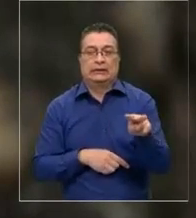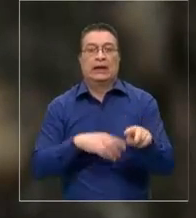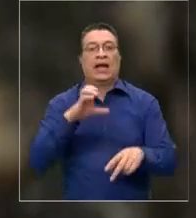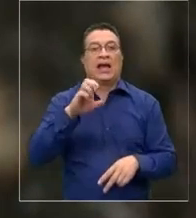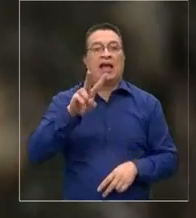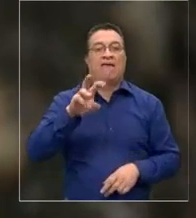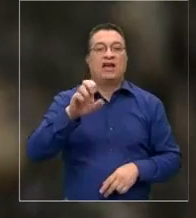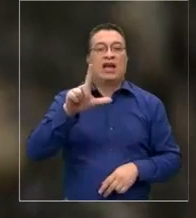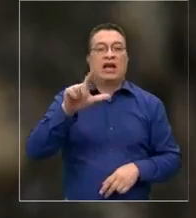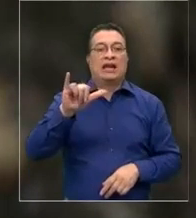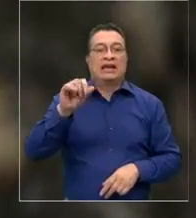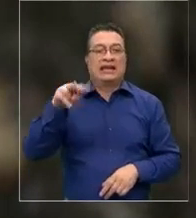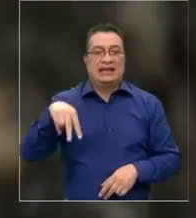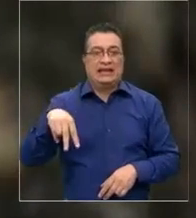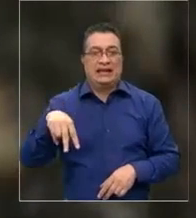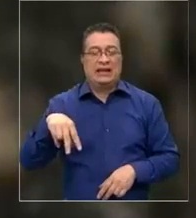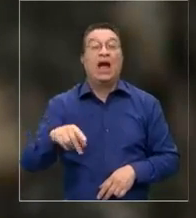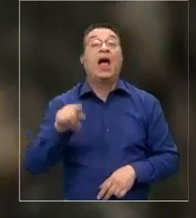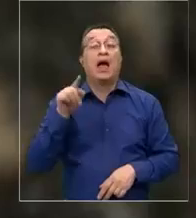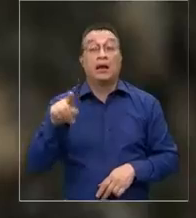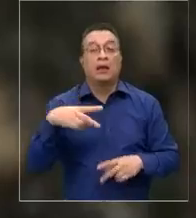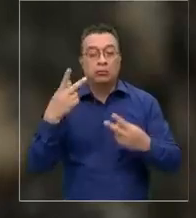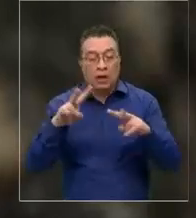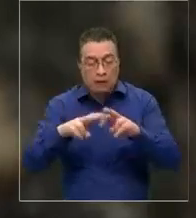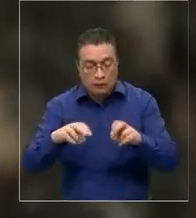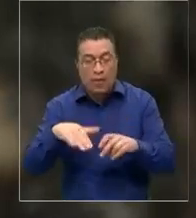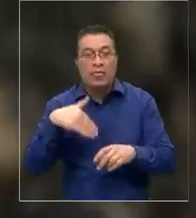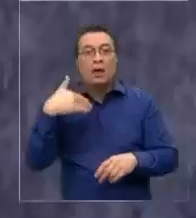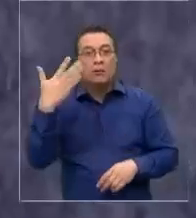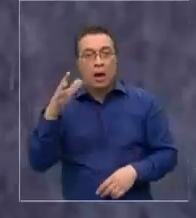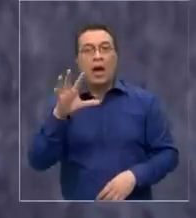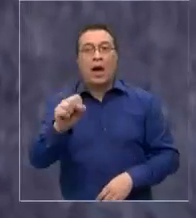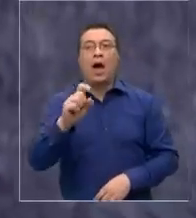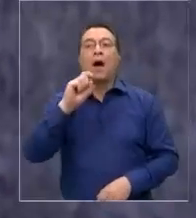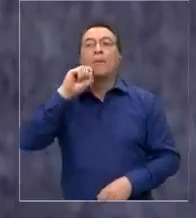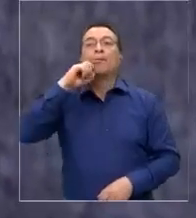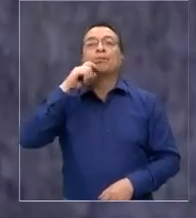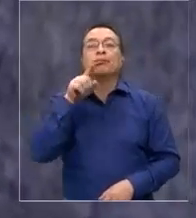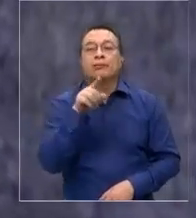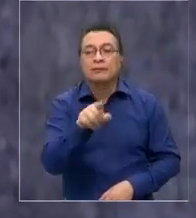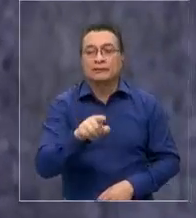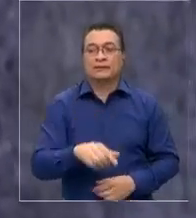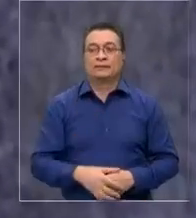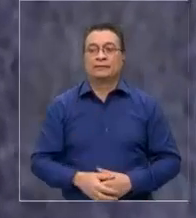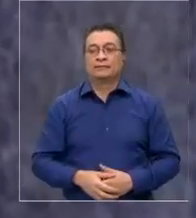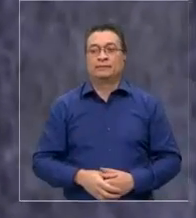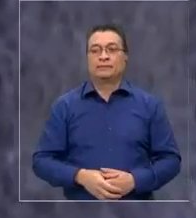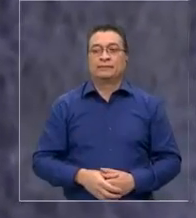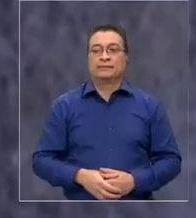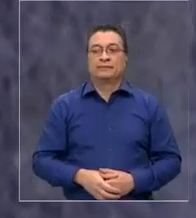de Evelyn. Y después, investigando, caché quién era Evelyn.